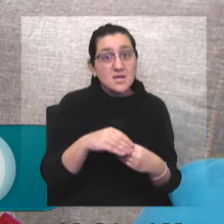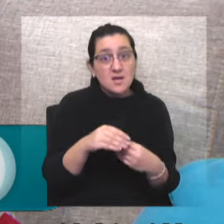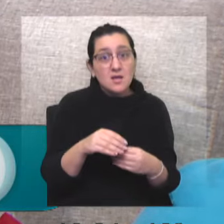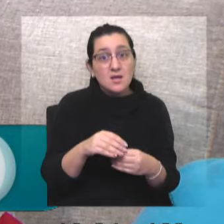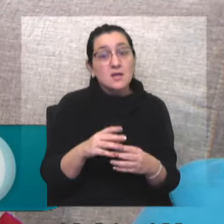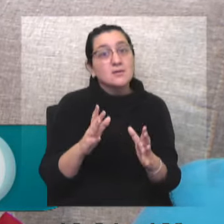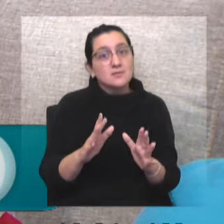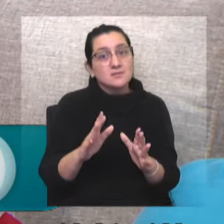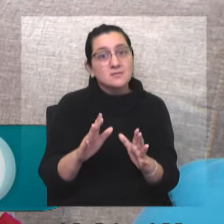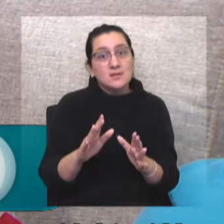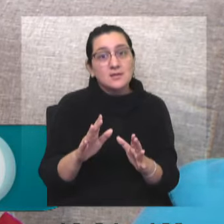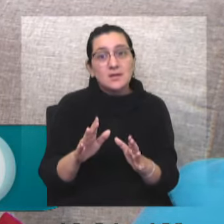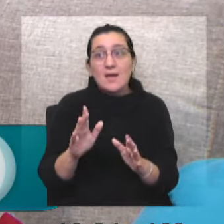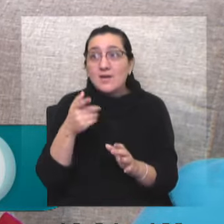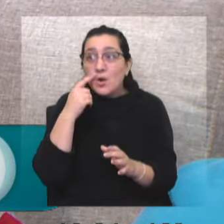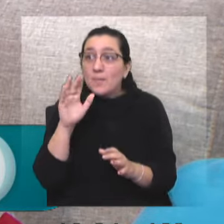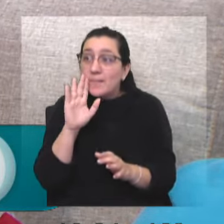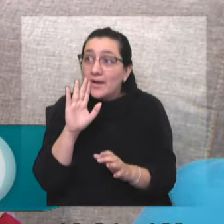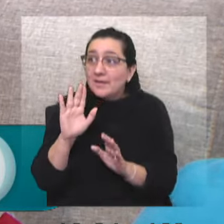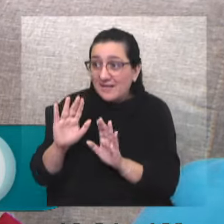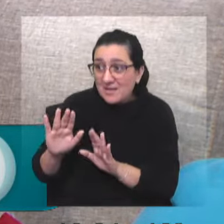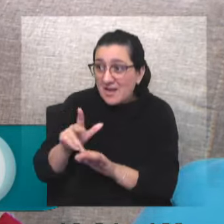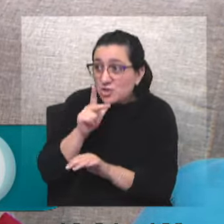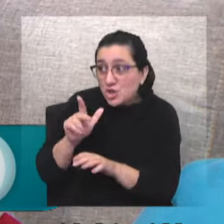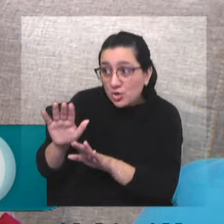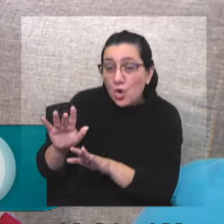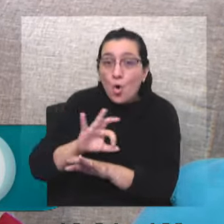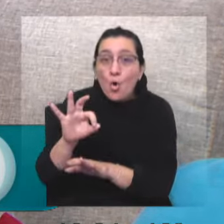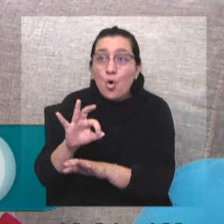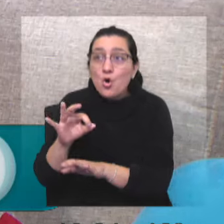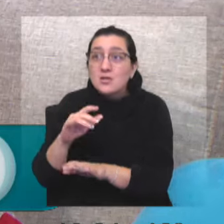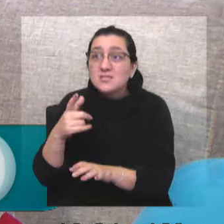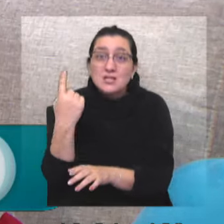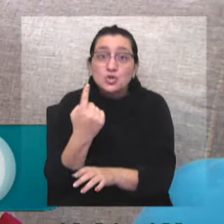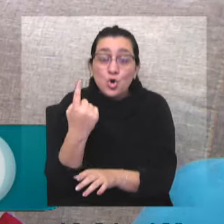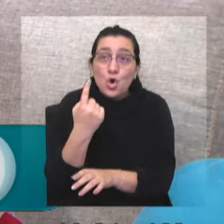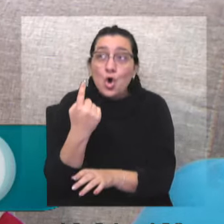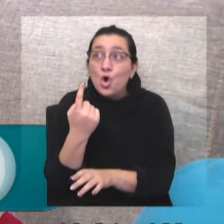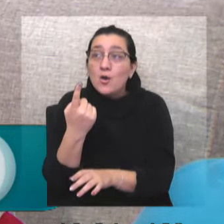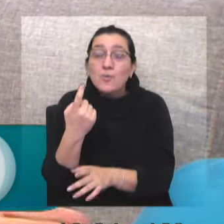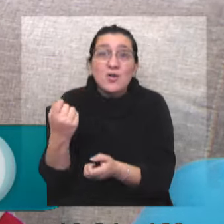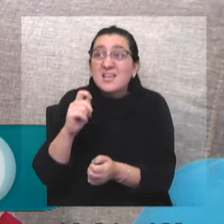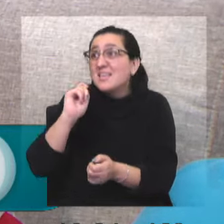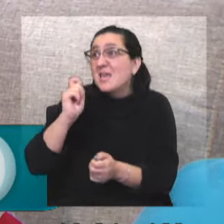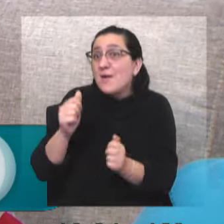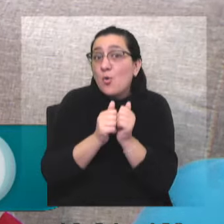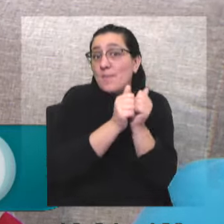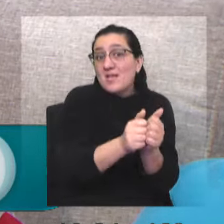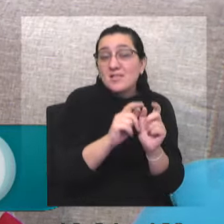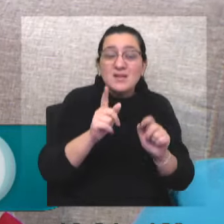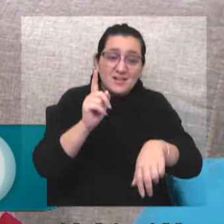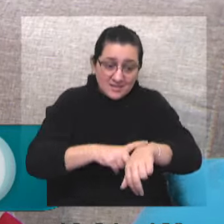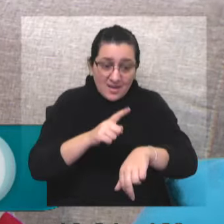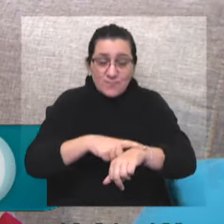familia. Si no tenés familia, convencer a alguien que te acompañe, ¿no? Pagar una entrada, poner tu tiempo, el transporte, todo. Entonces, para